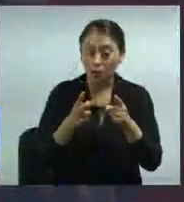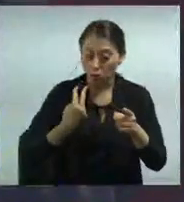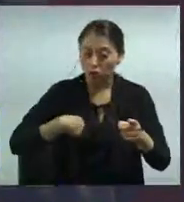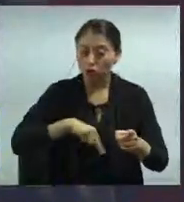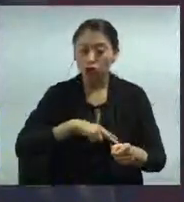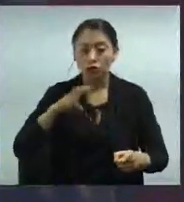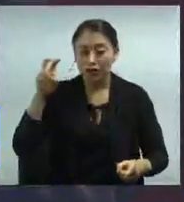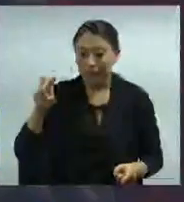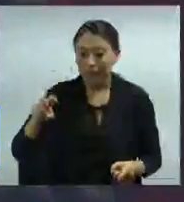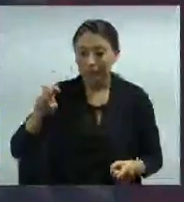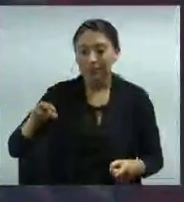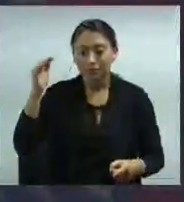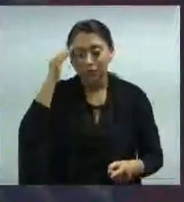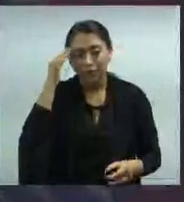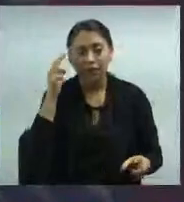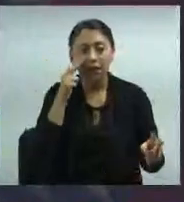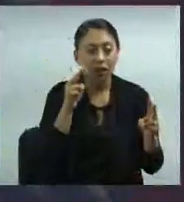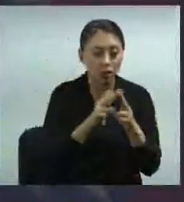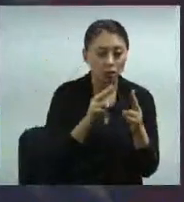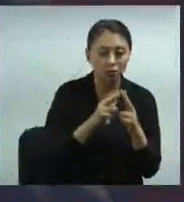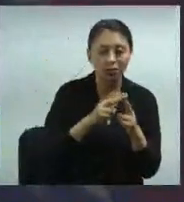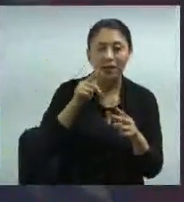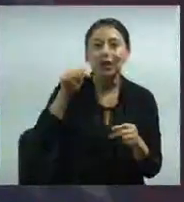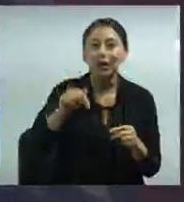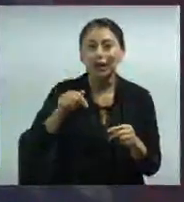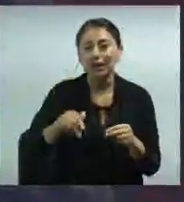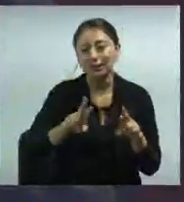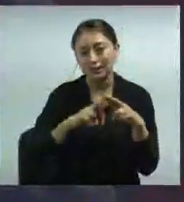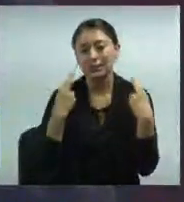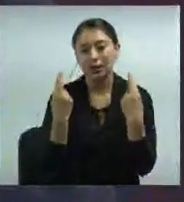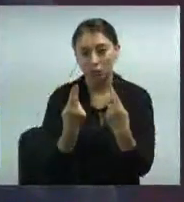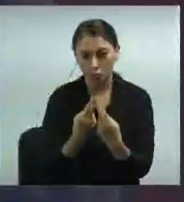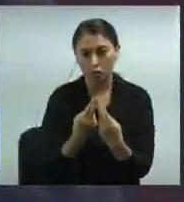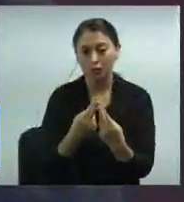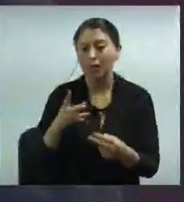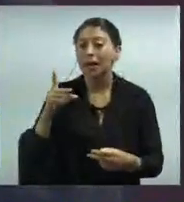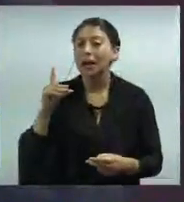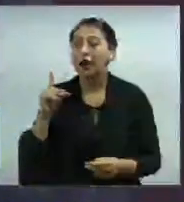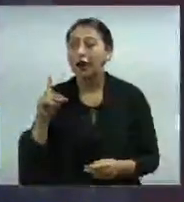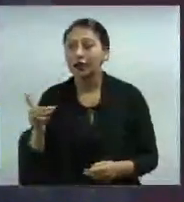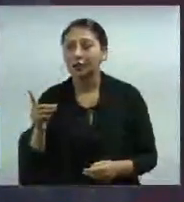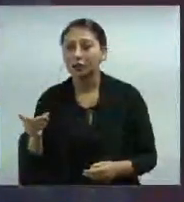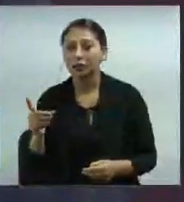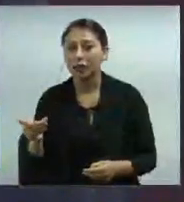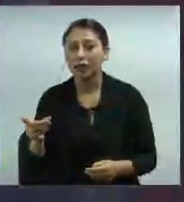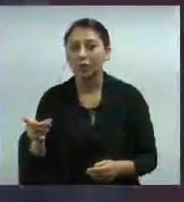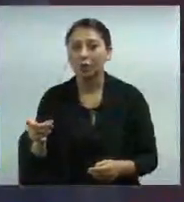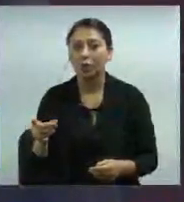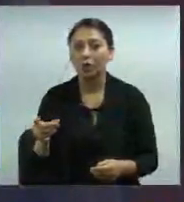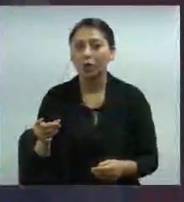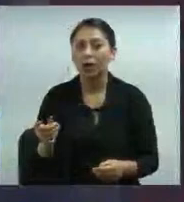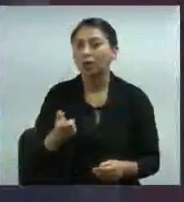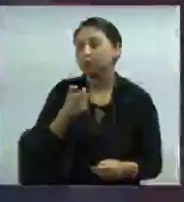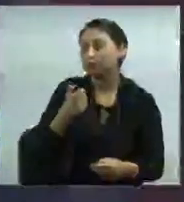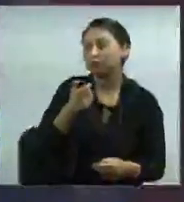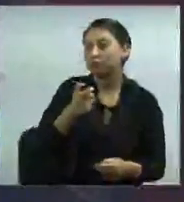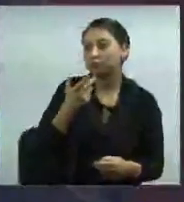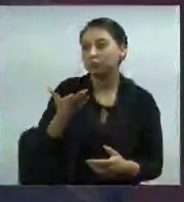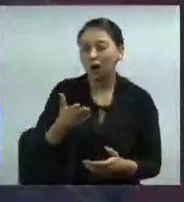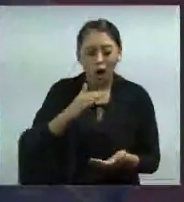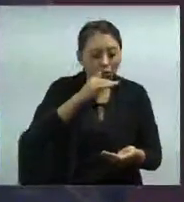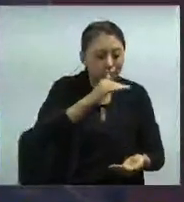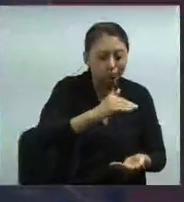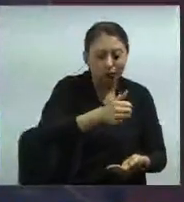nosotros necesitamos saber y conocer en esta instancia de jefes de bloque. Al diputado también le daba risa el que con un tonelito fueran a tirar